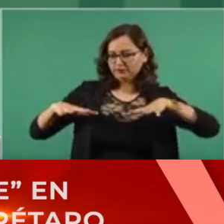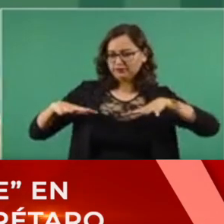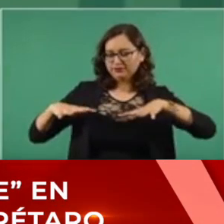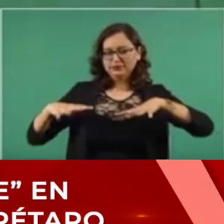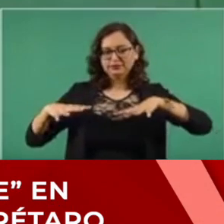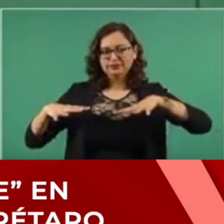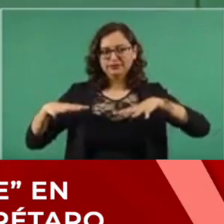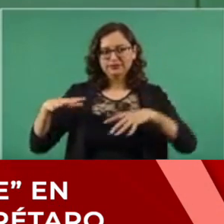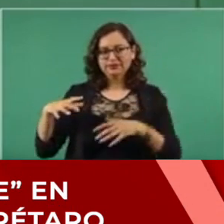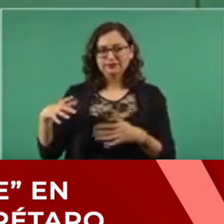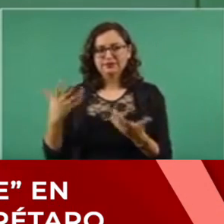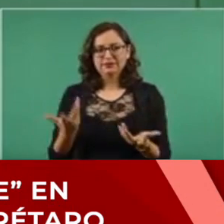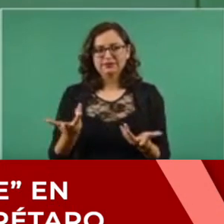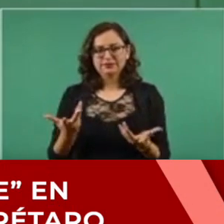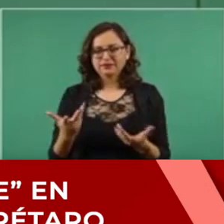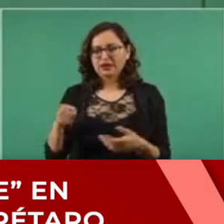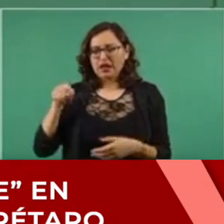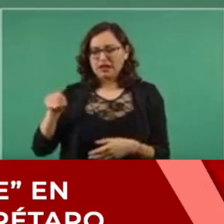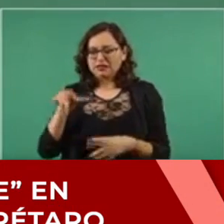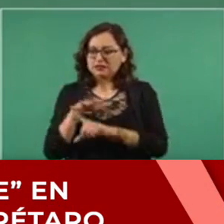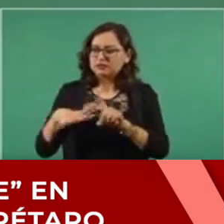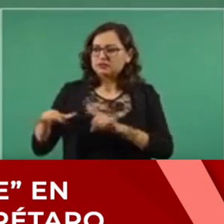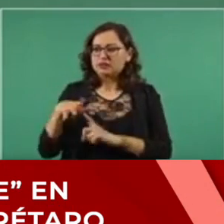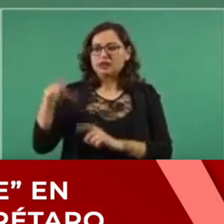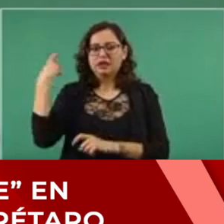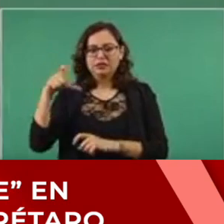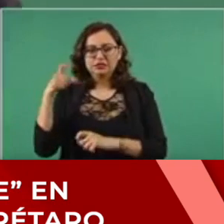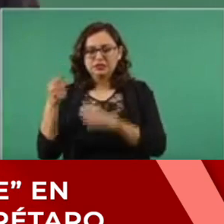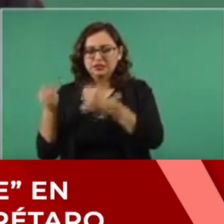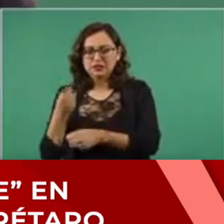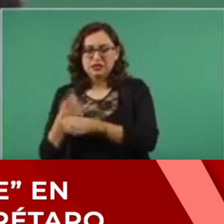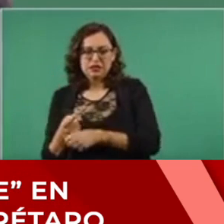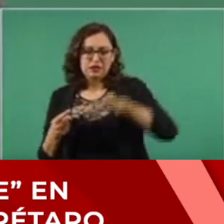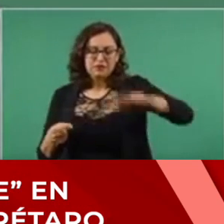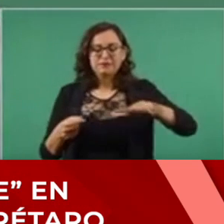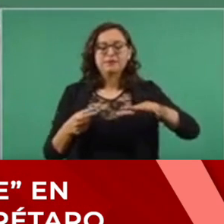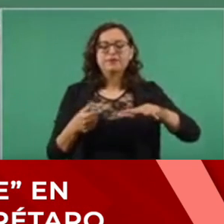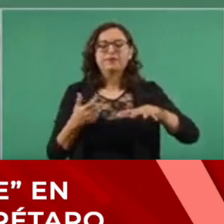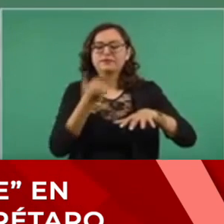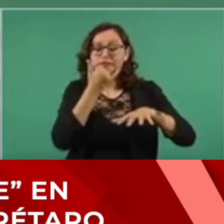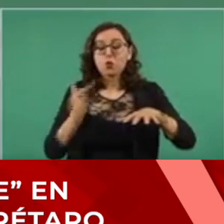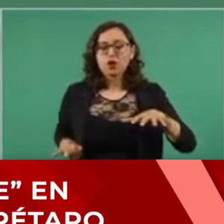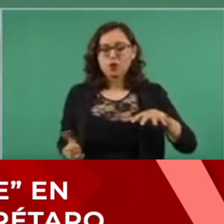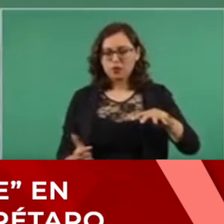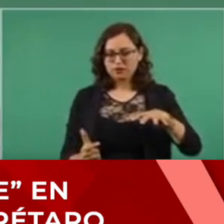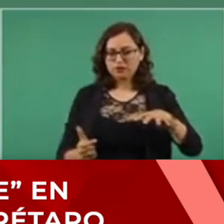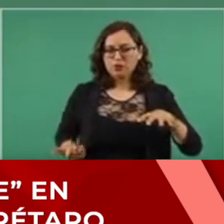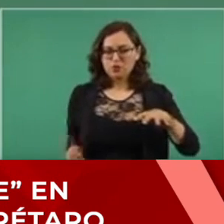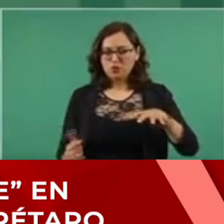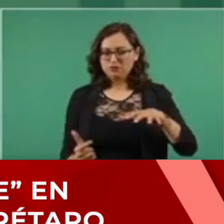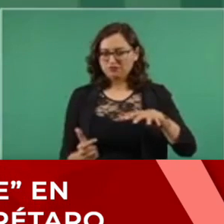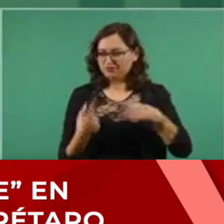de querétaro en materia de seguridad con la de guanajuato si quieren lo